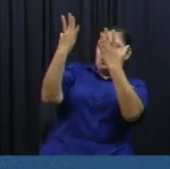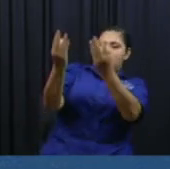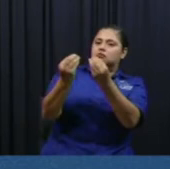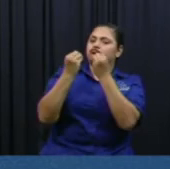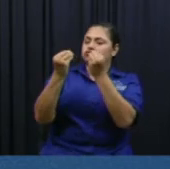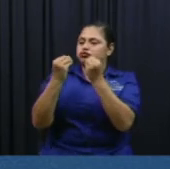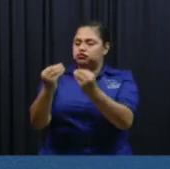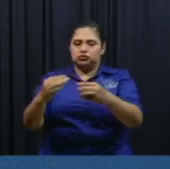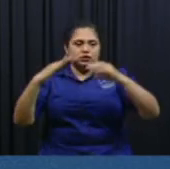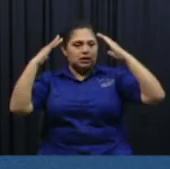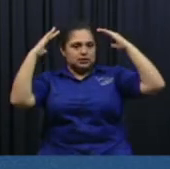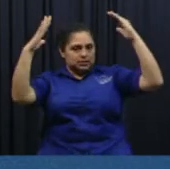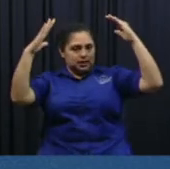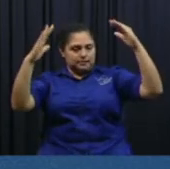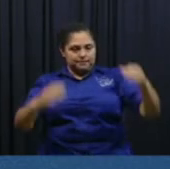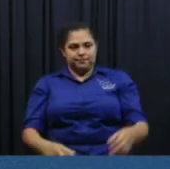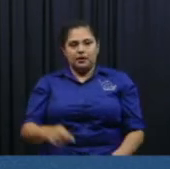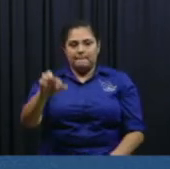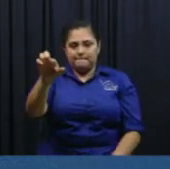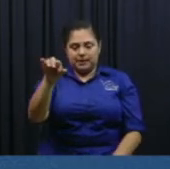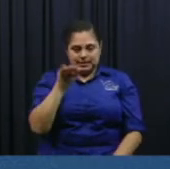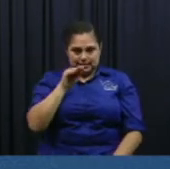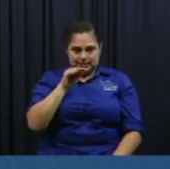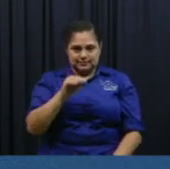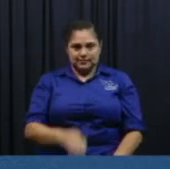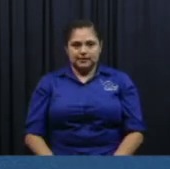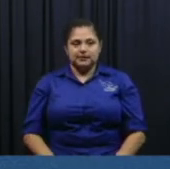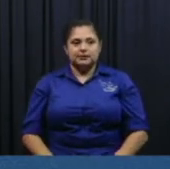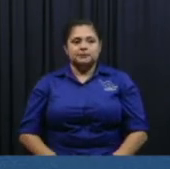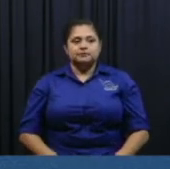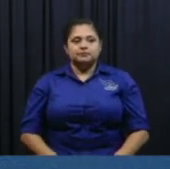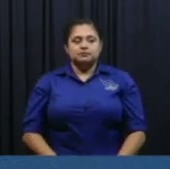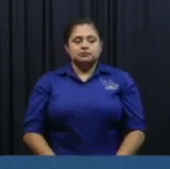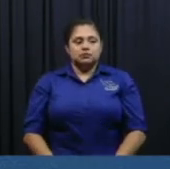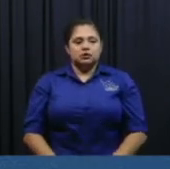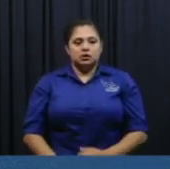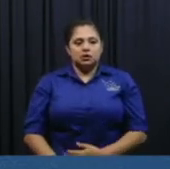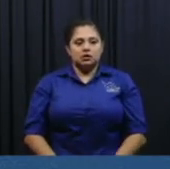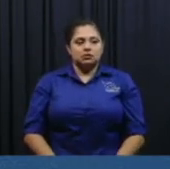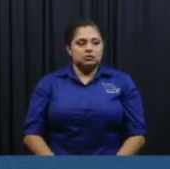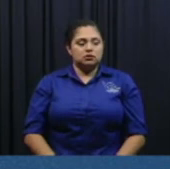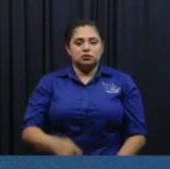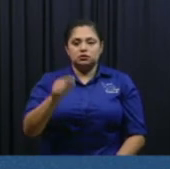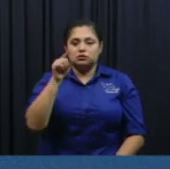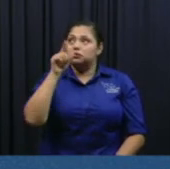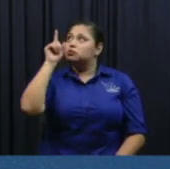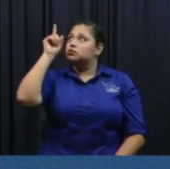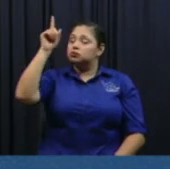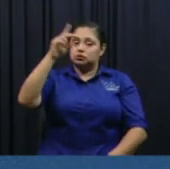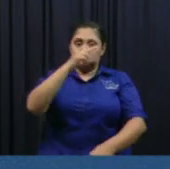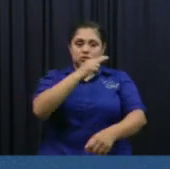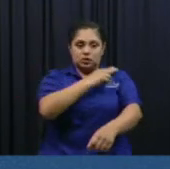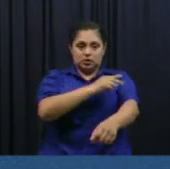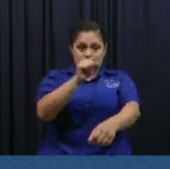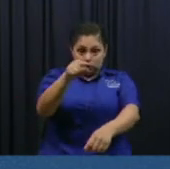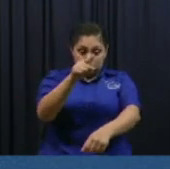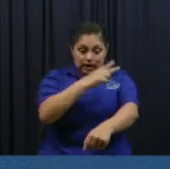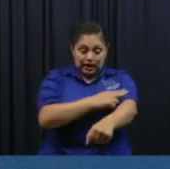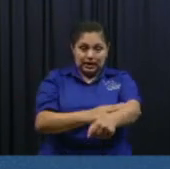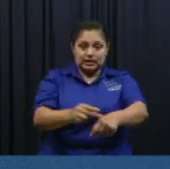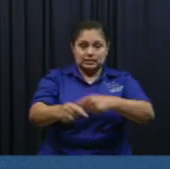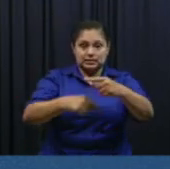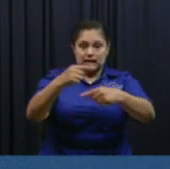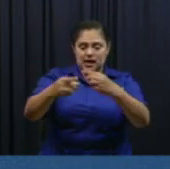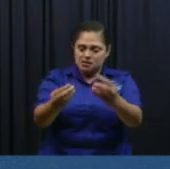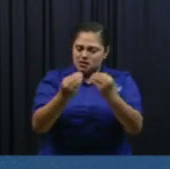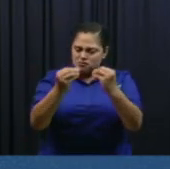abundancia de paz tu herencia es abundancia de cosas buenas